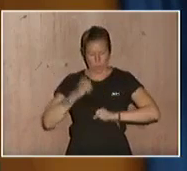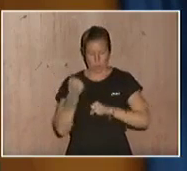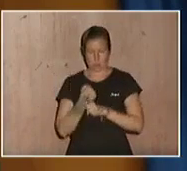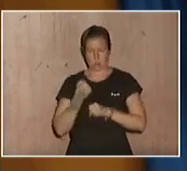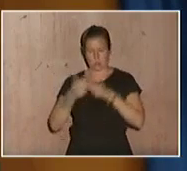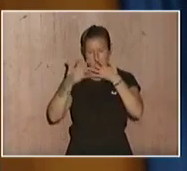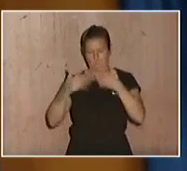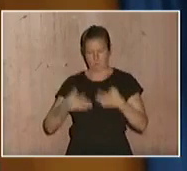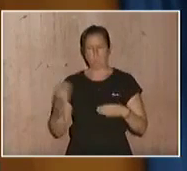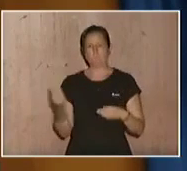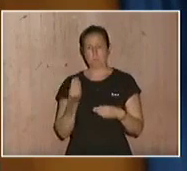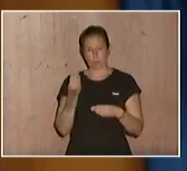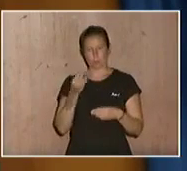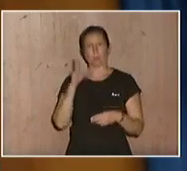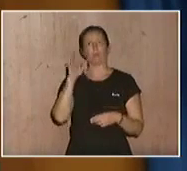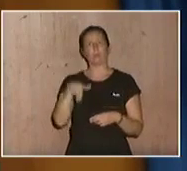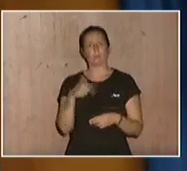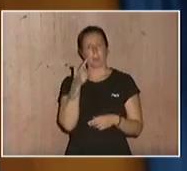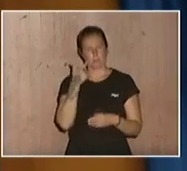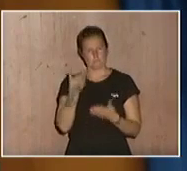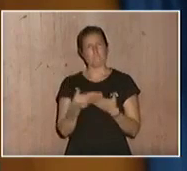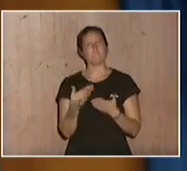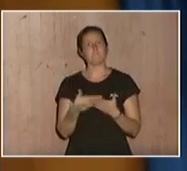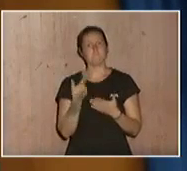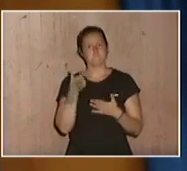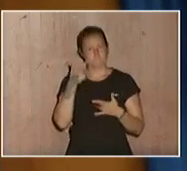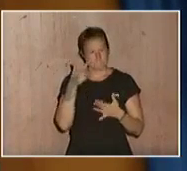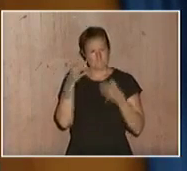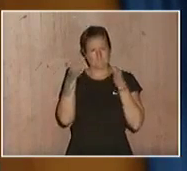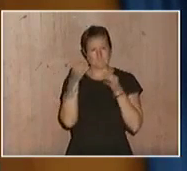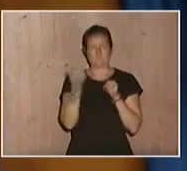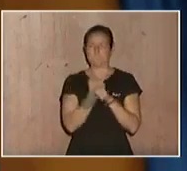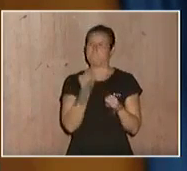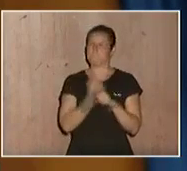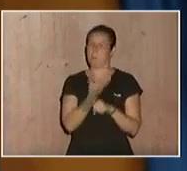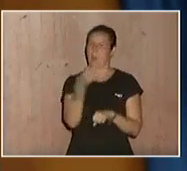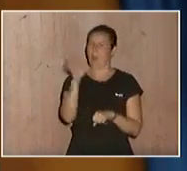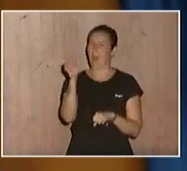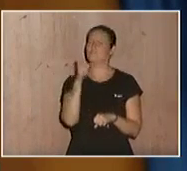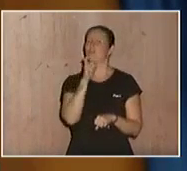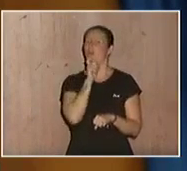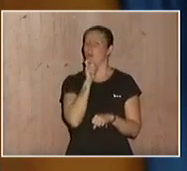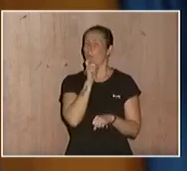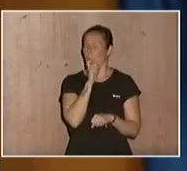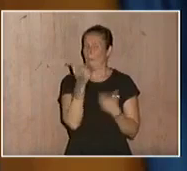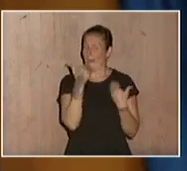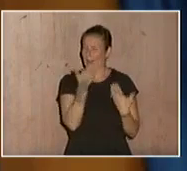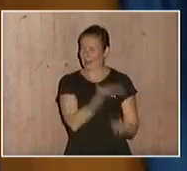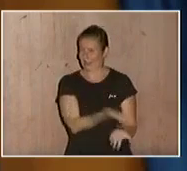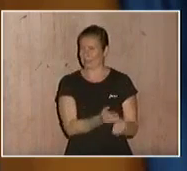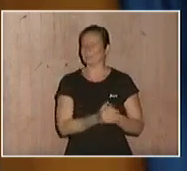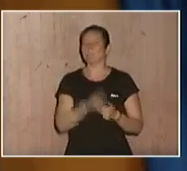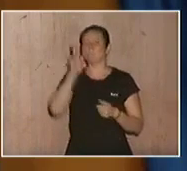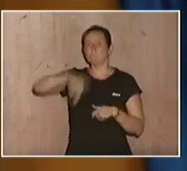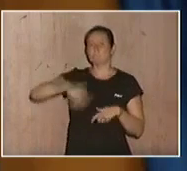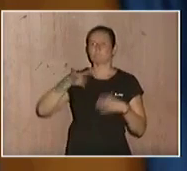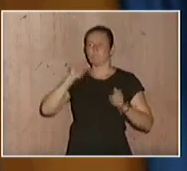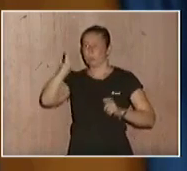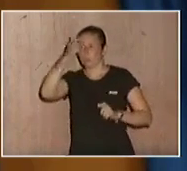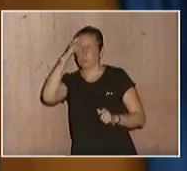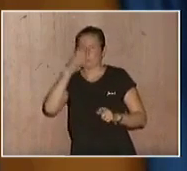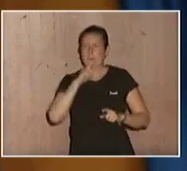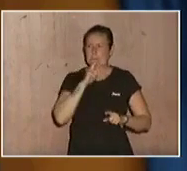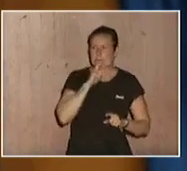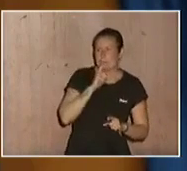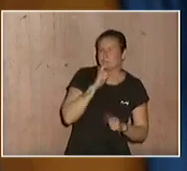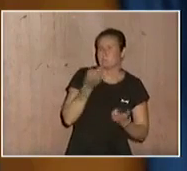nos enseñaron el verdadero rigor académico. Su habilidad para explicar conceptos complejos mediante